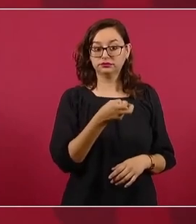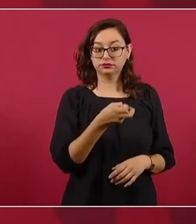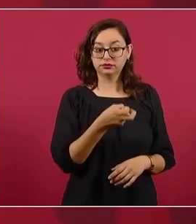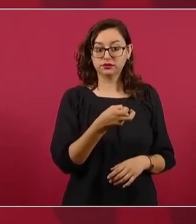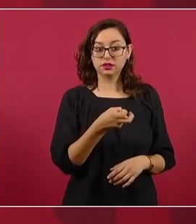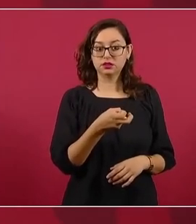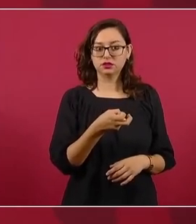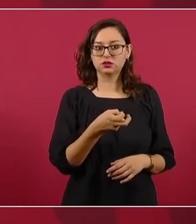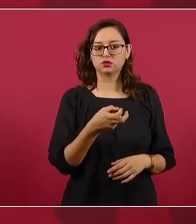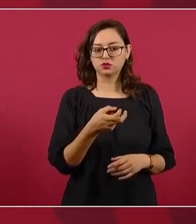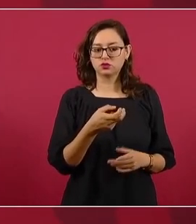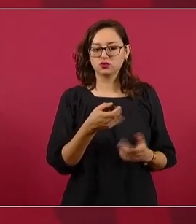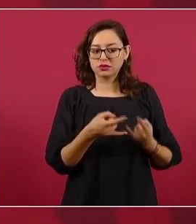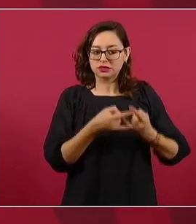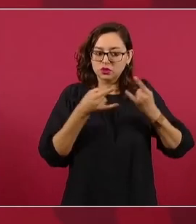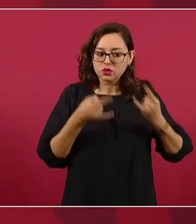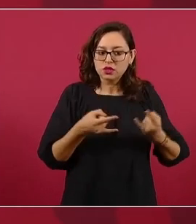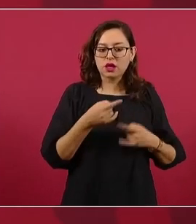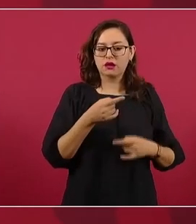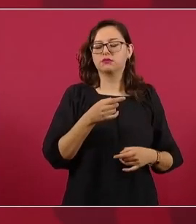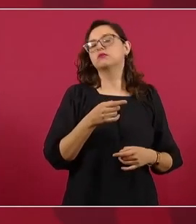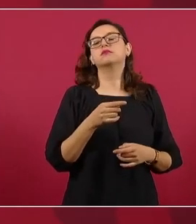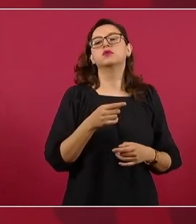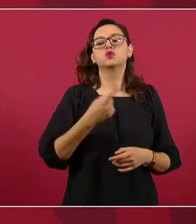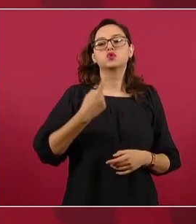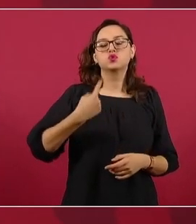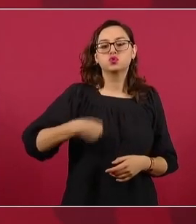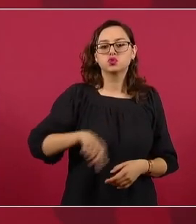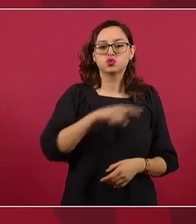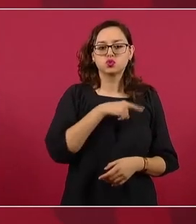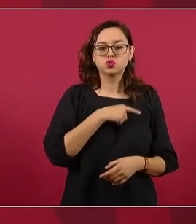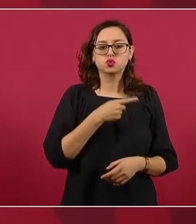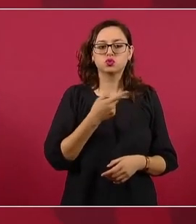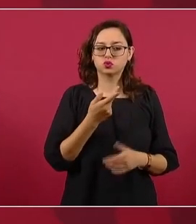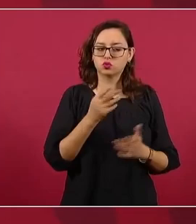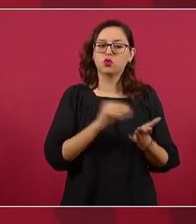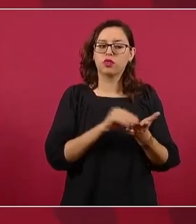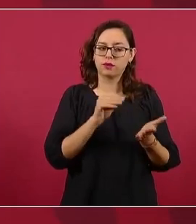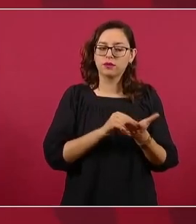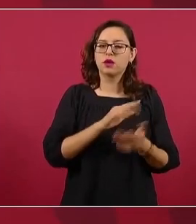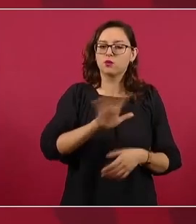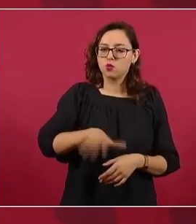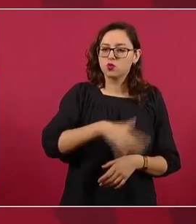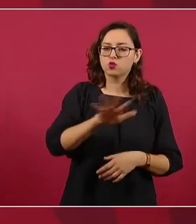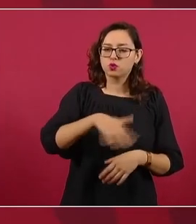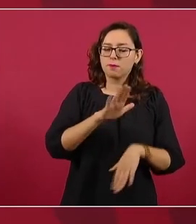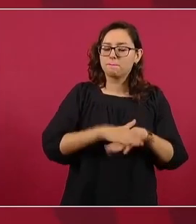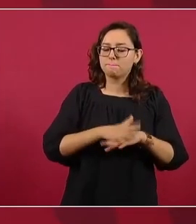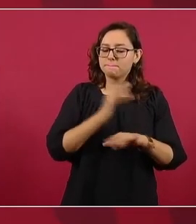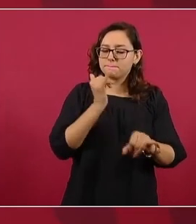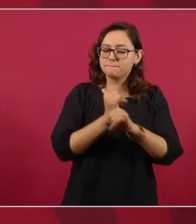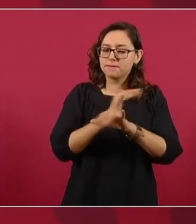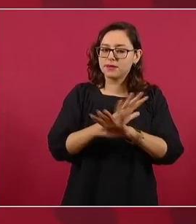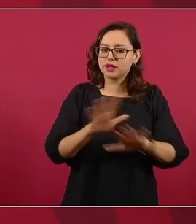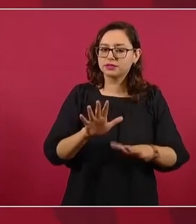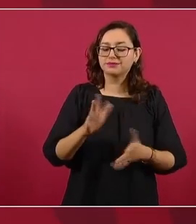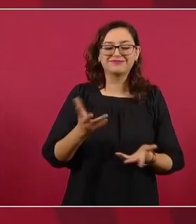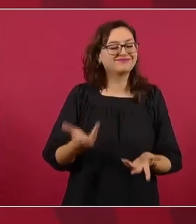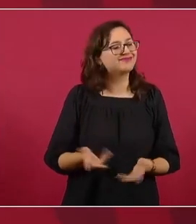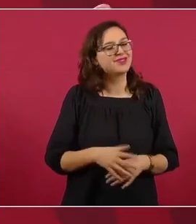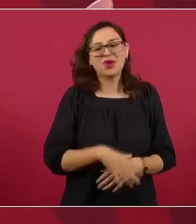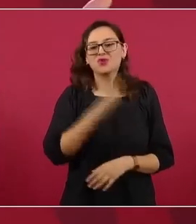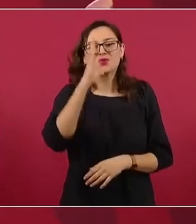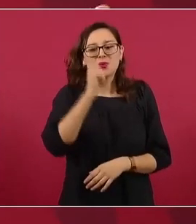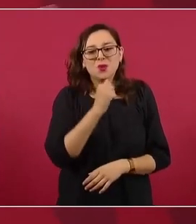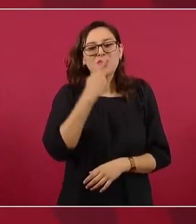necesitamos un poco de información, ya no tanta, pero sí algo, y eso no se los puedo decir